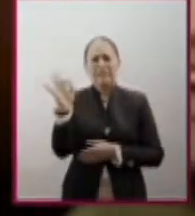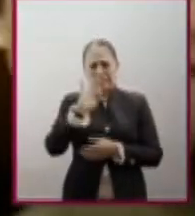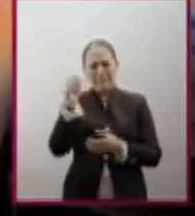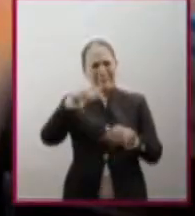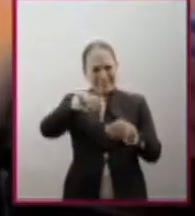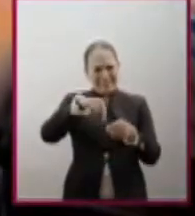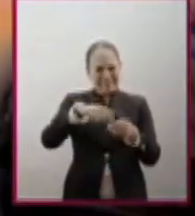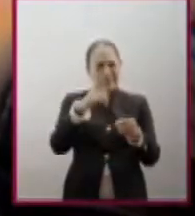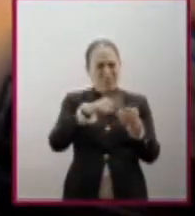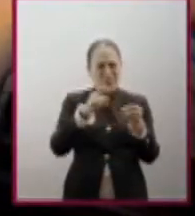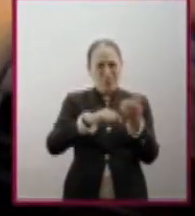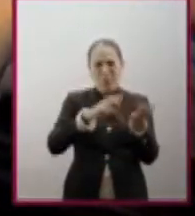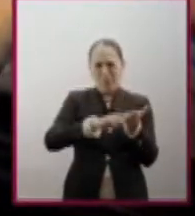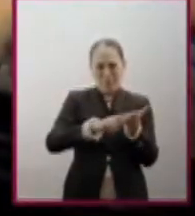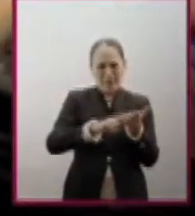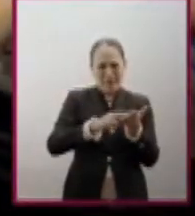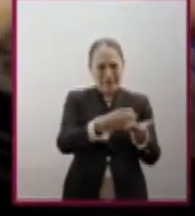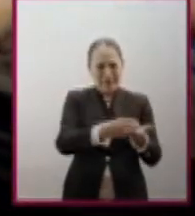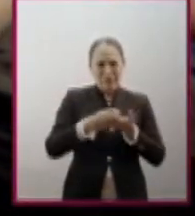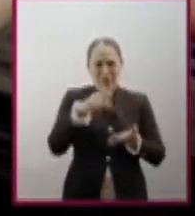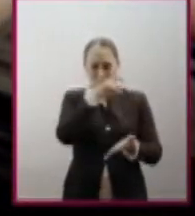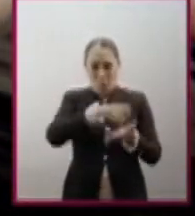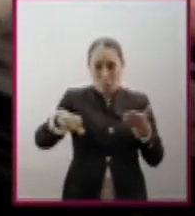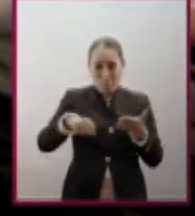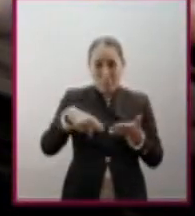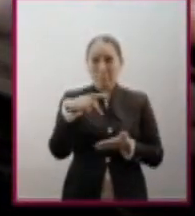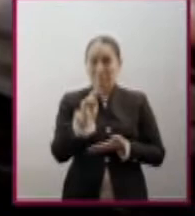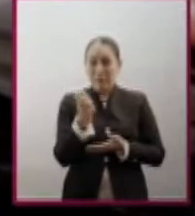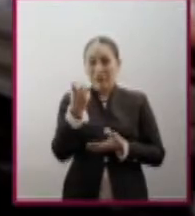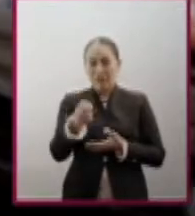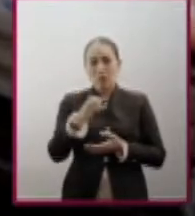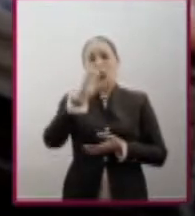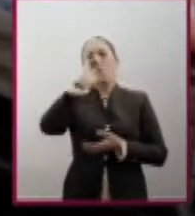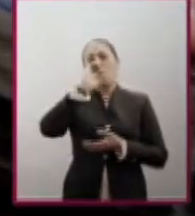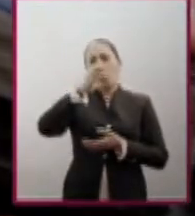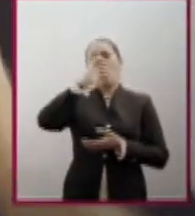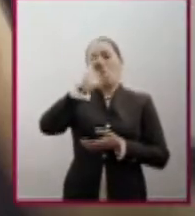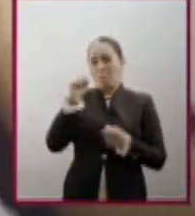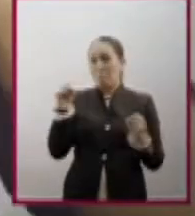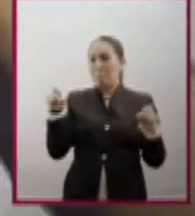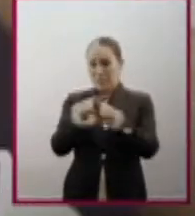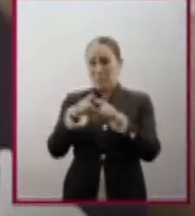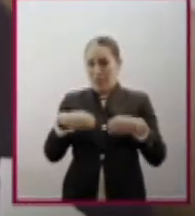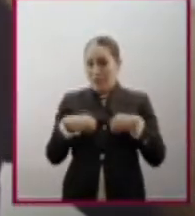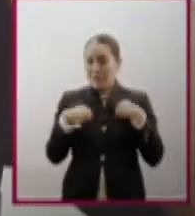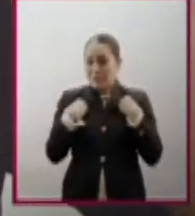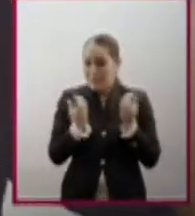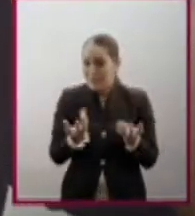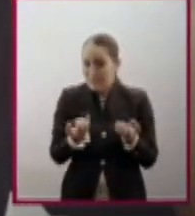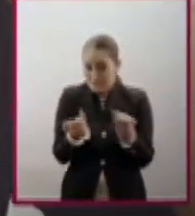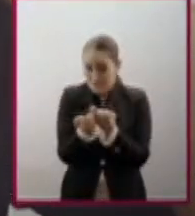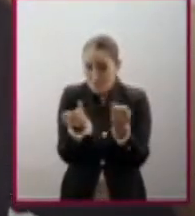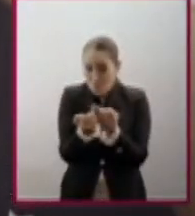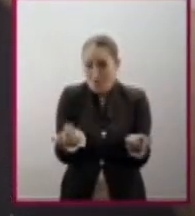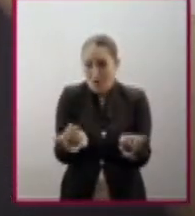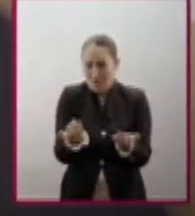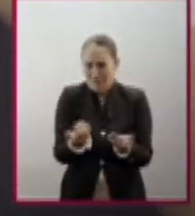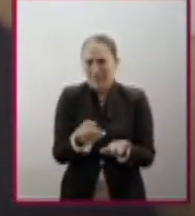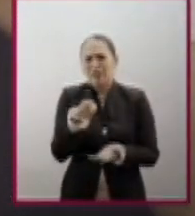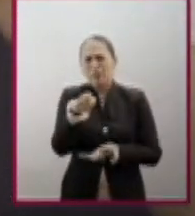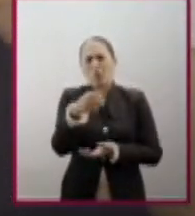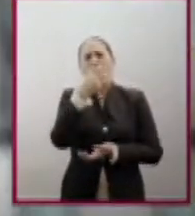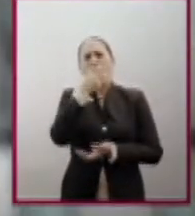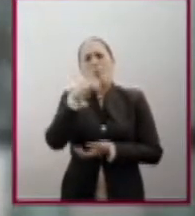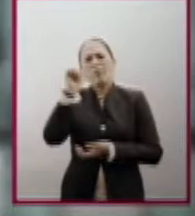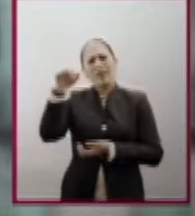botella verde en las manos, pero eso no significa que consumamos su líquido de la misma manera ni en las mismas circunstancias. ¿Tú qué crees que